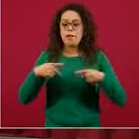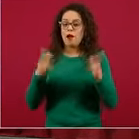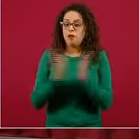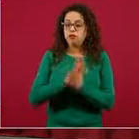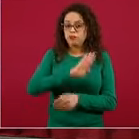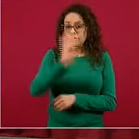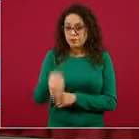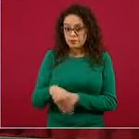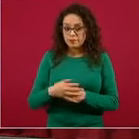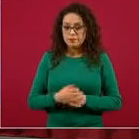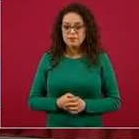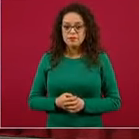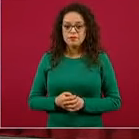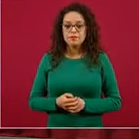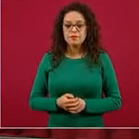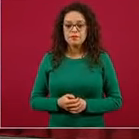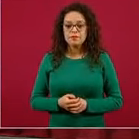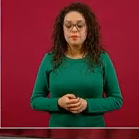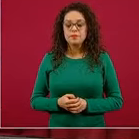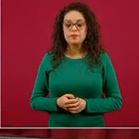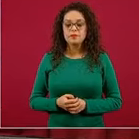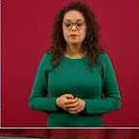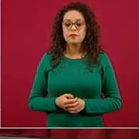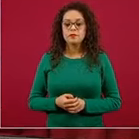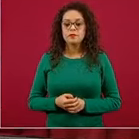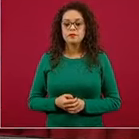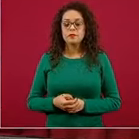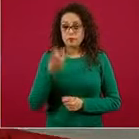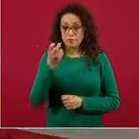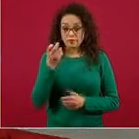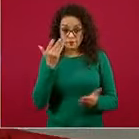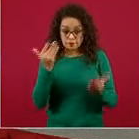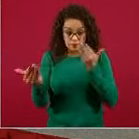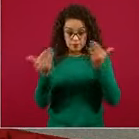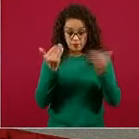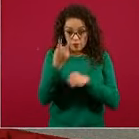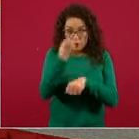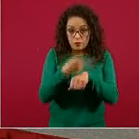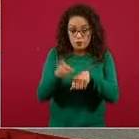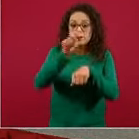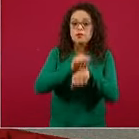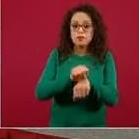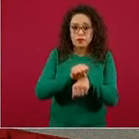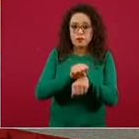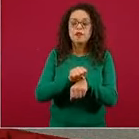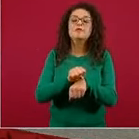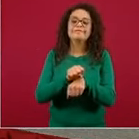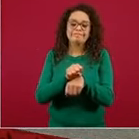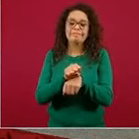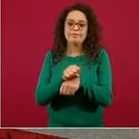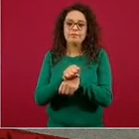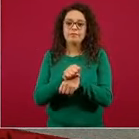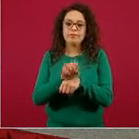la reducción observada cuando comparamos estas 2 semanas continúa siendo de un menos